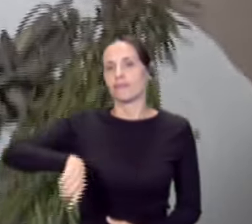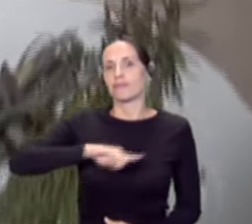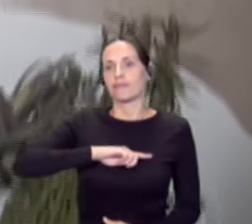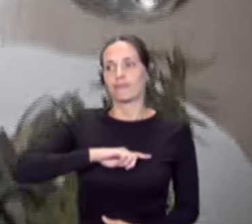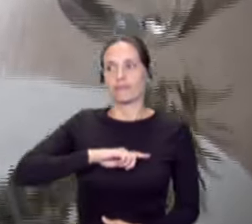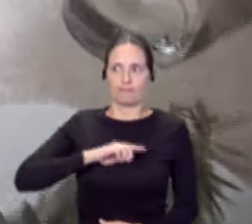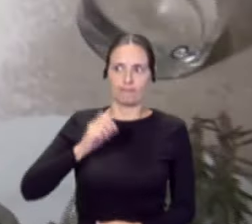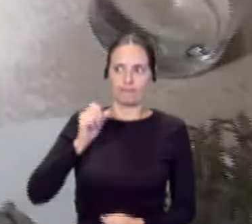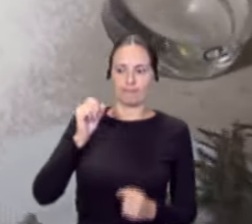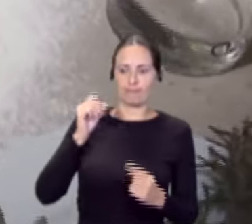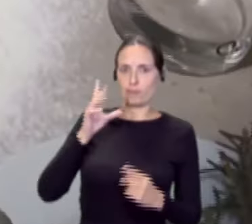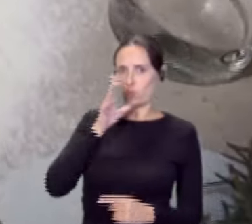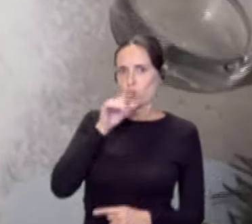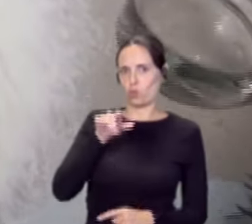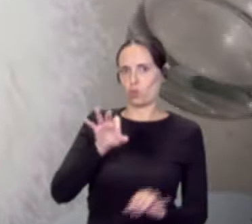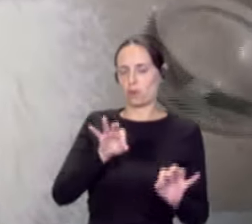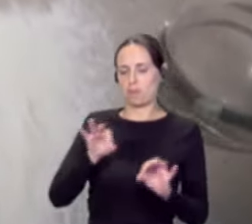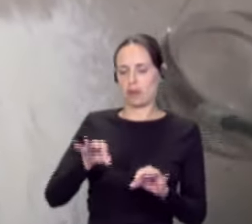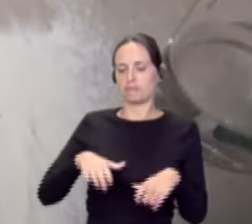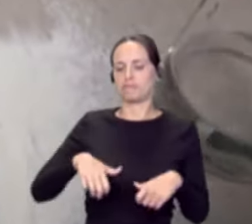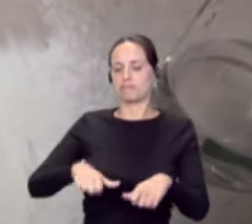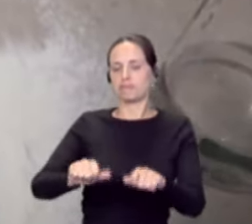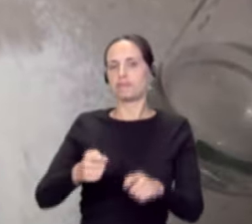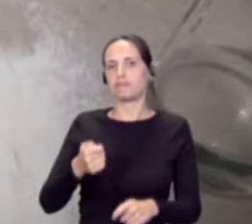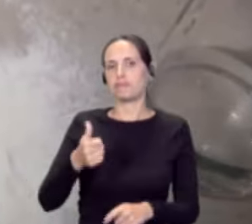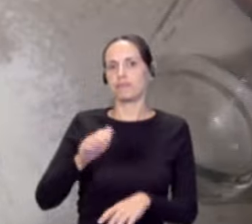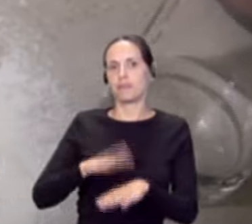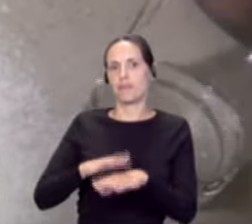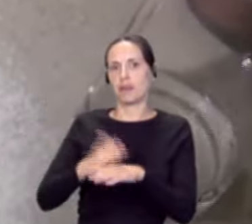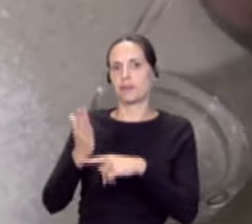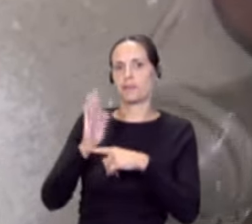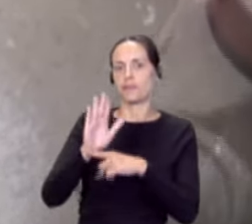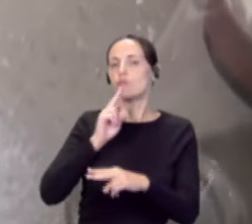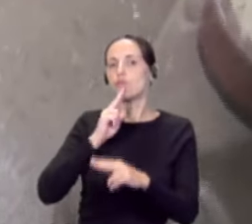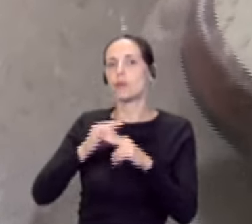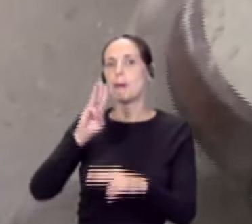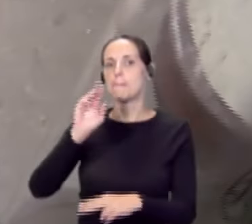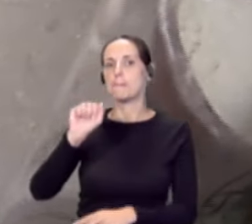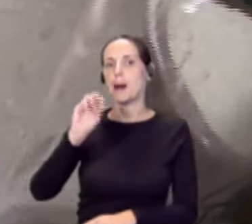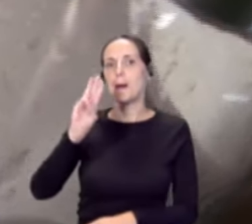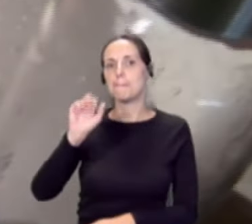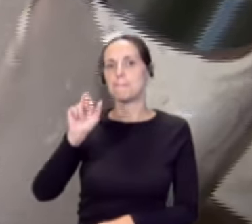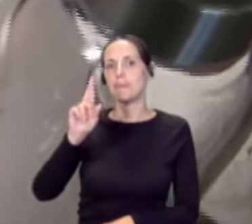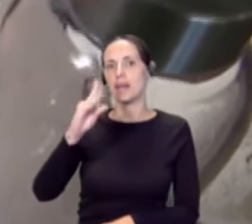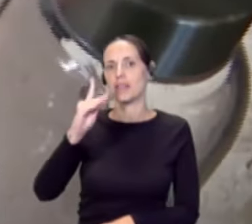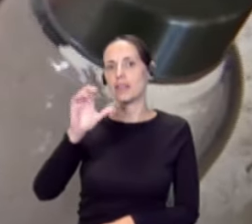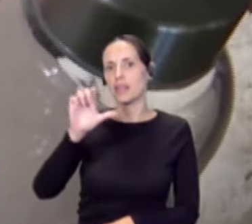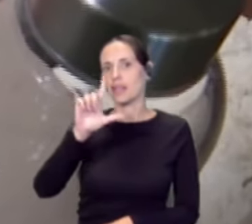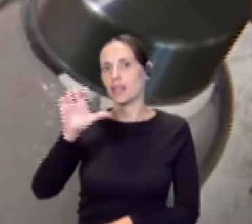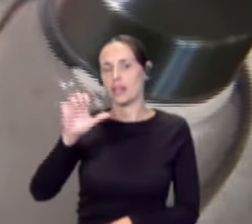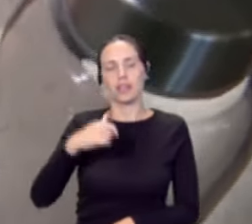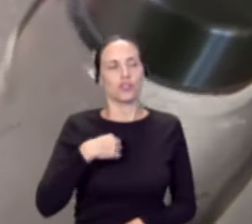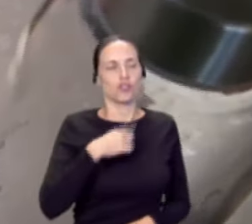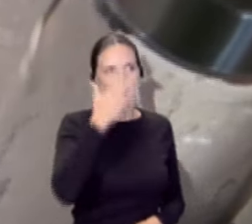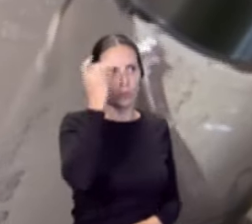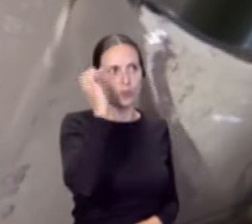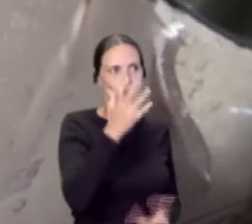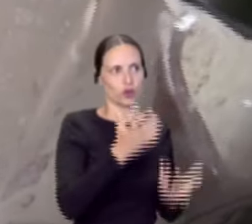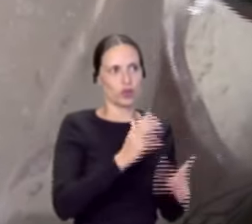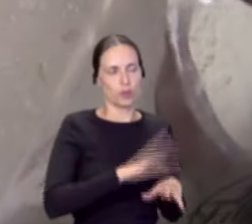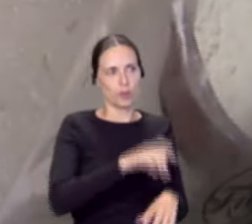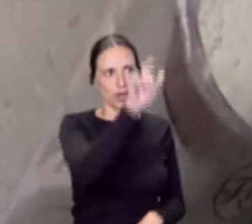dejado preparada pues un poquito de masa para poder verlo, son papardeles. Yo estoy desde temprano cocinando para ti, así que